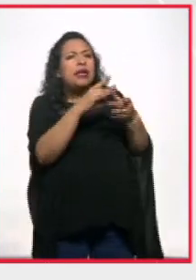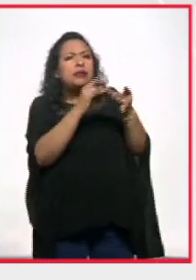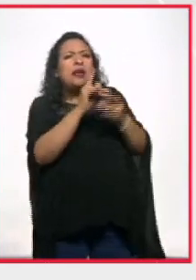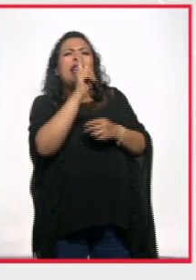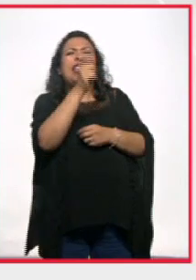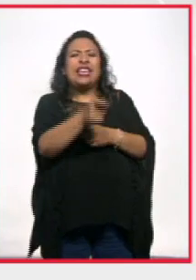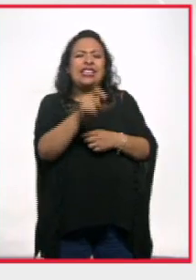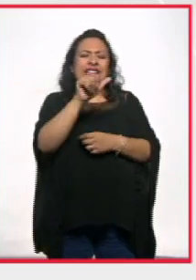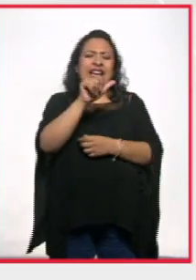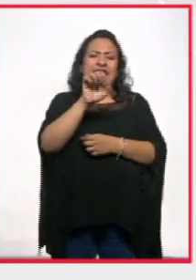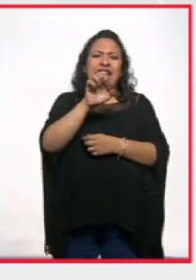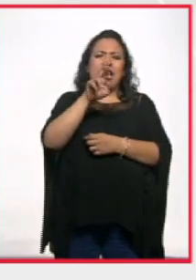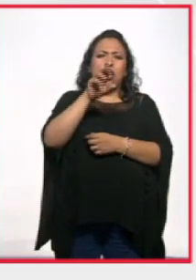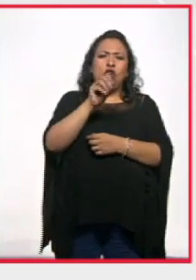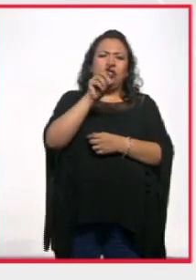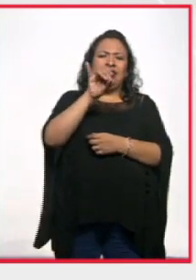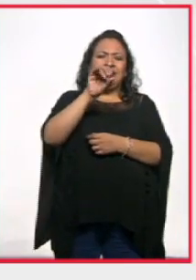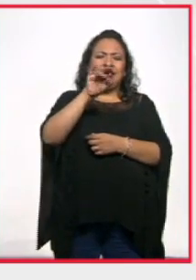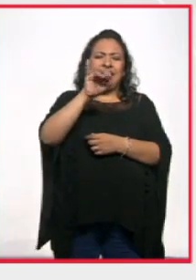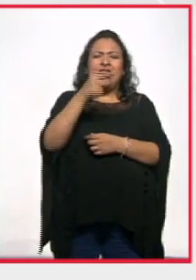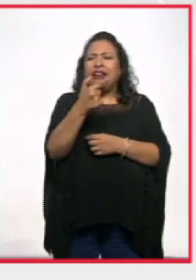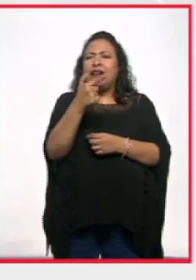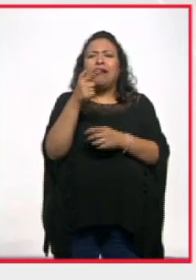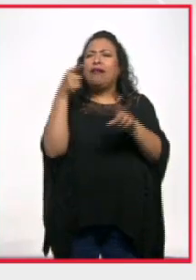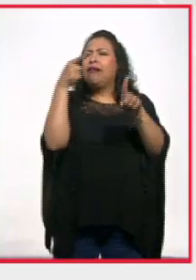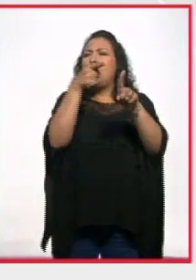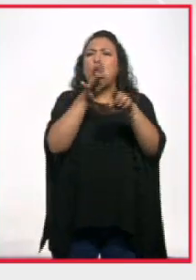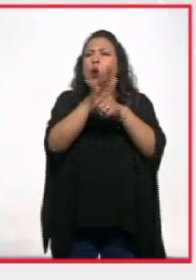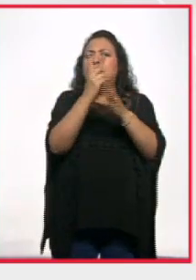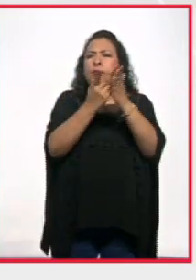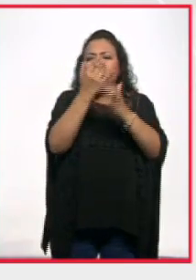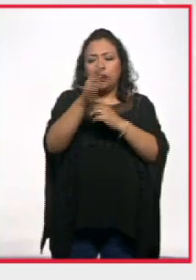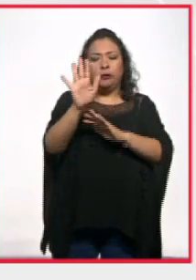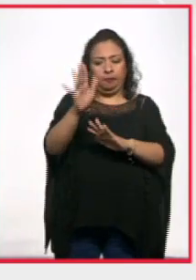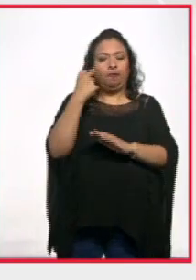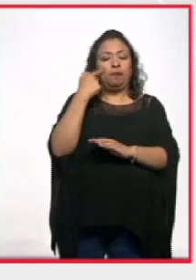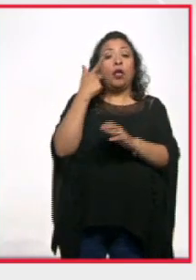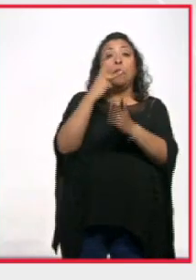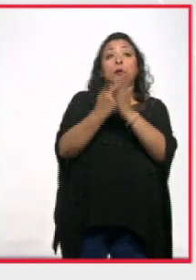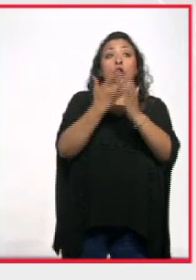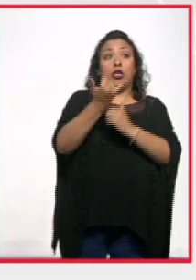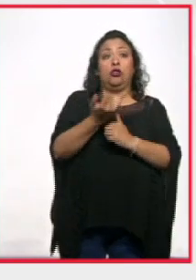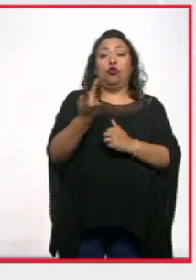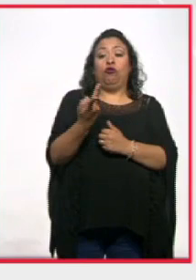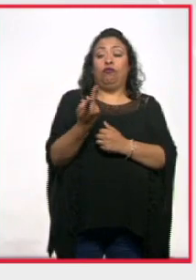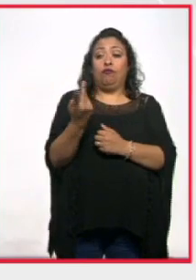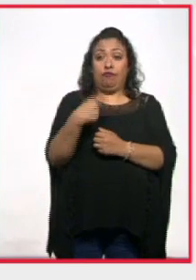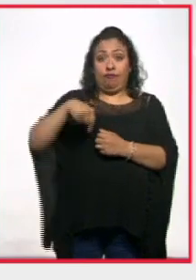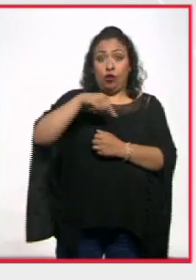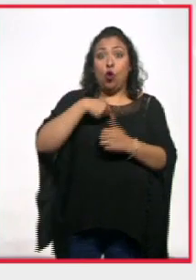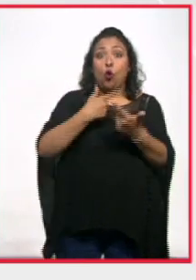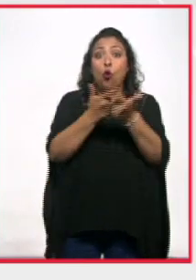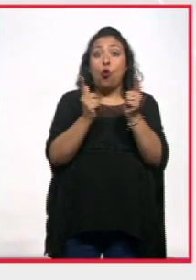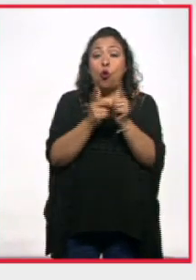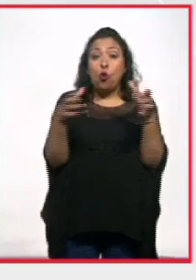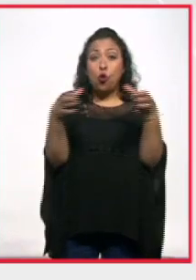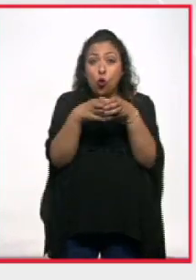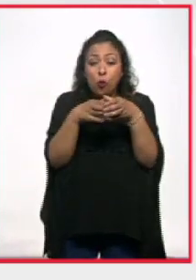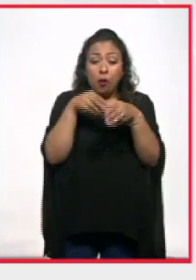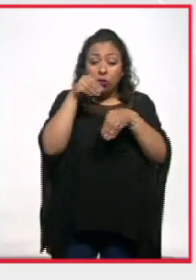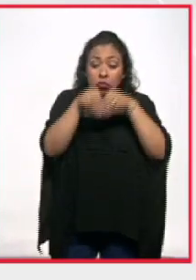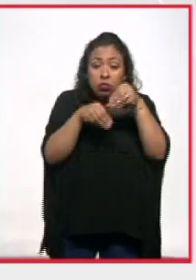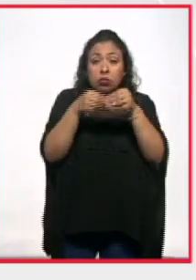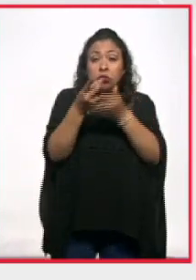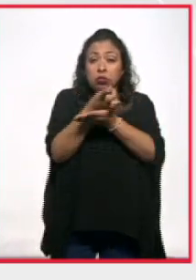es Aerodesign? ¿Cuál es el objetivo de este proyecto? Bueno, Aerodesign es un proyecto. Nosotros somos una agrupación que diseña